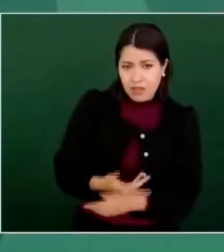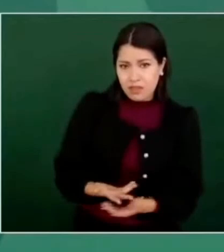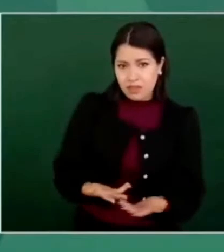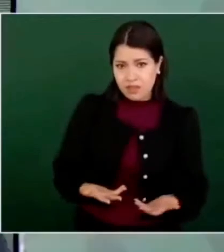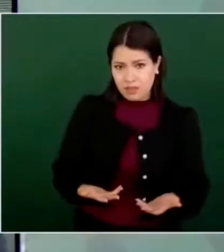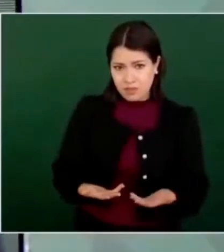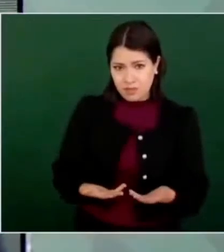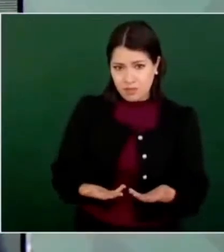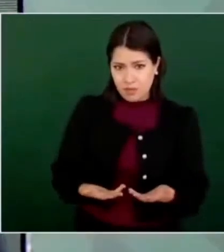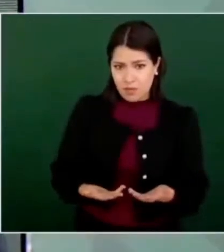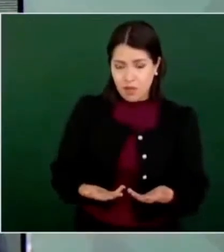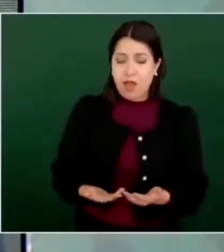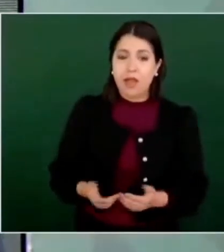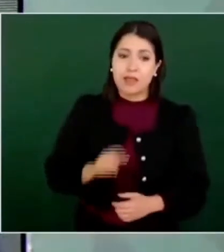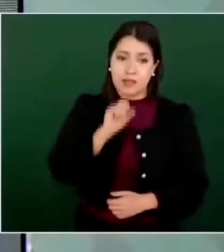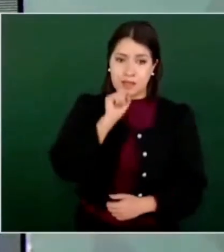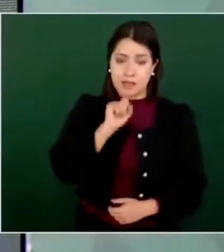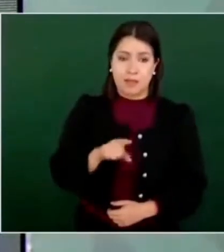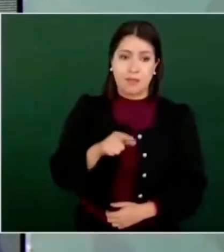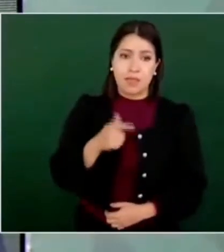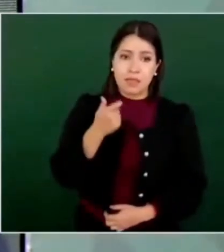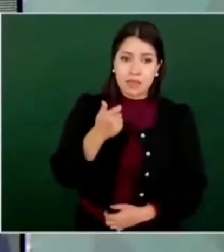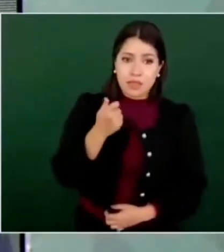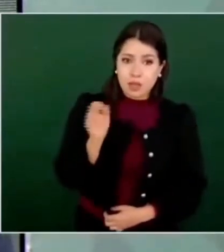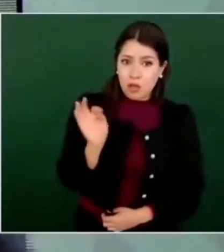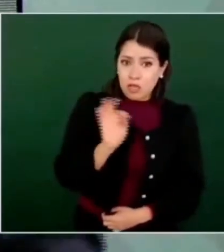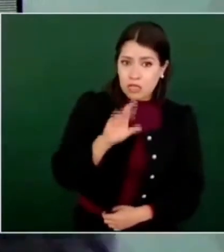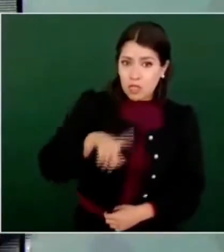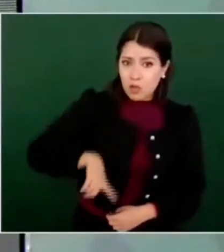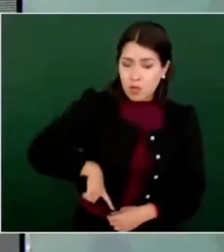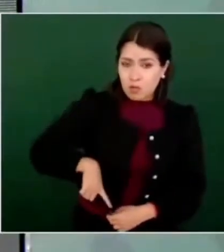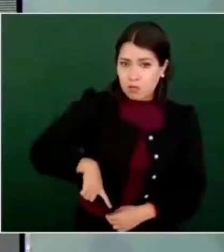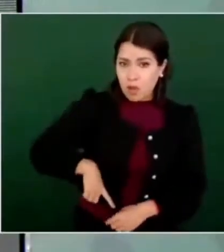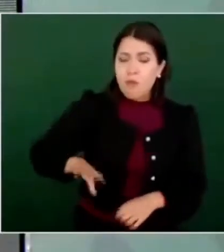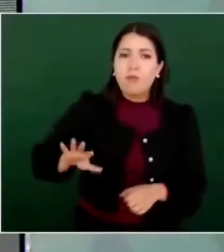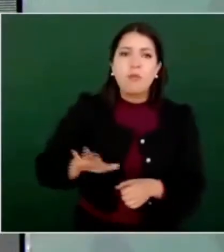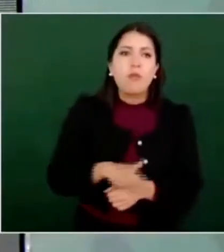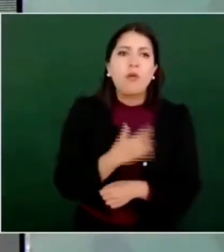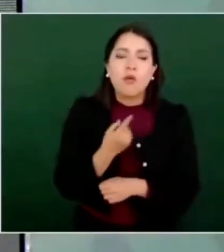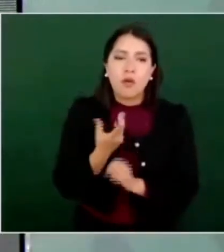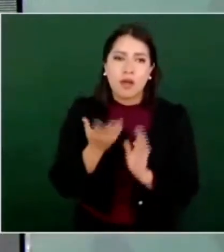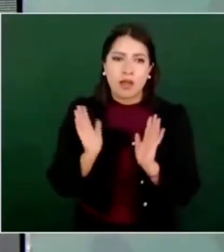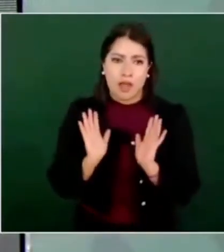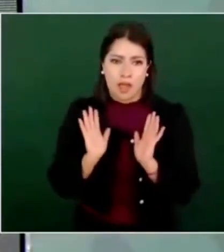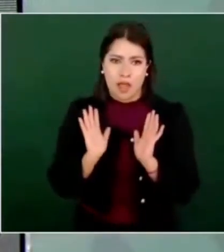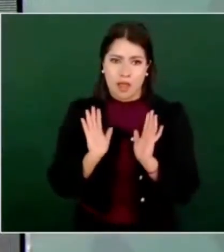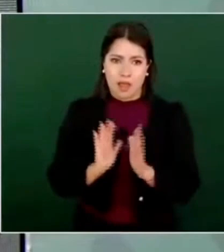Y en una de esas es dinero del presupuesto, porque hay